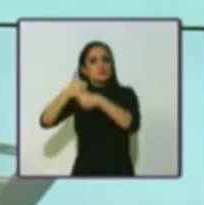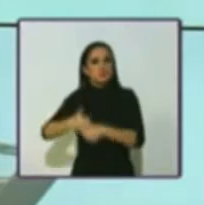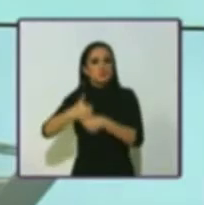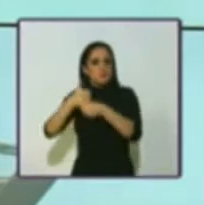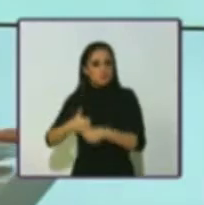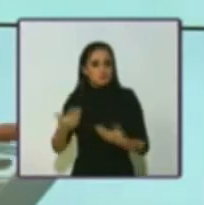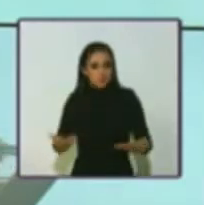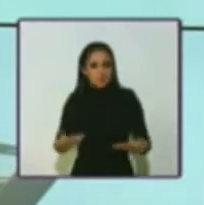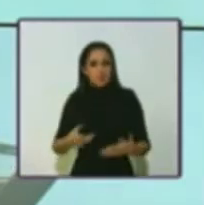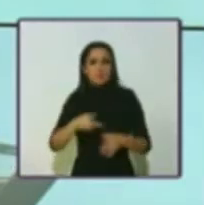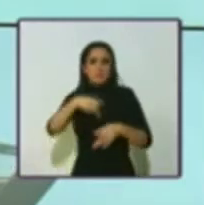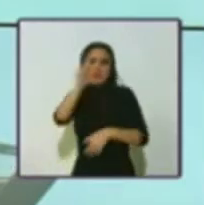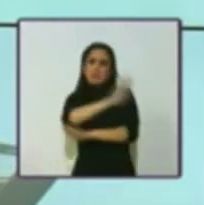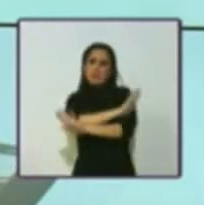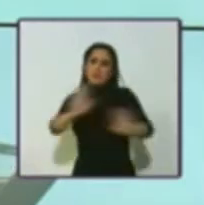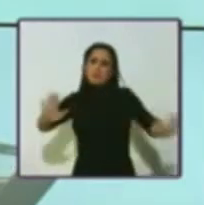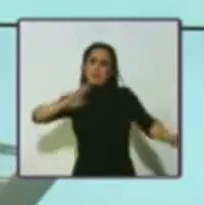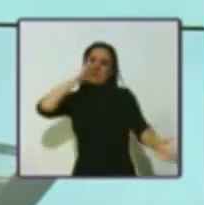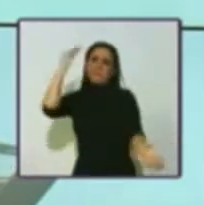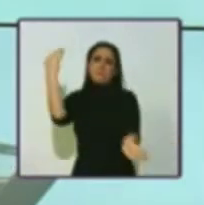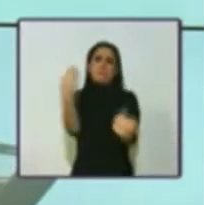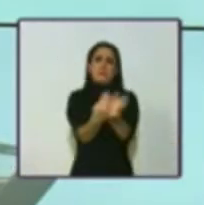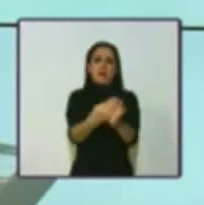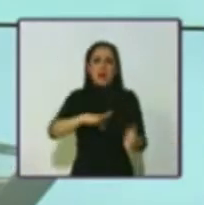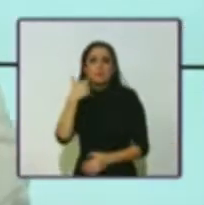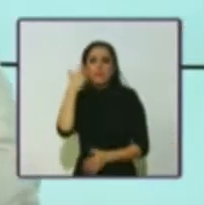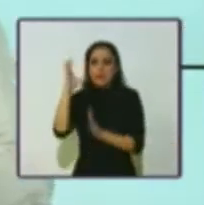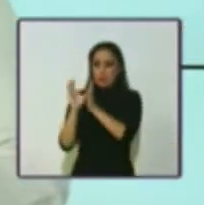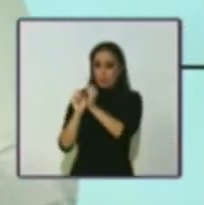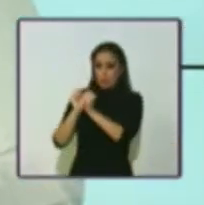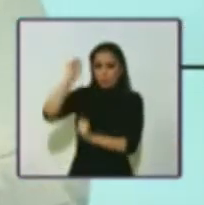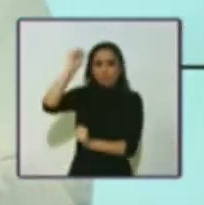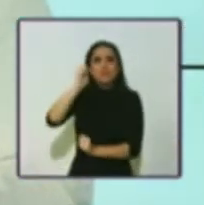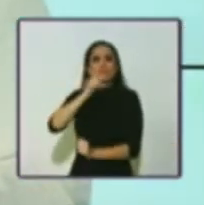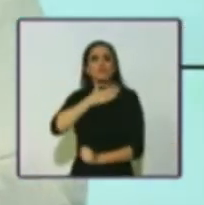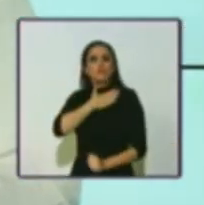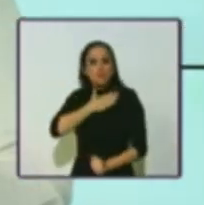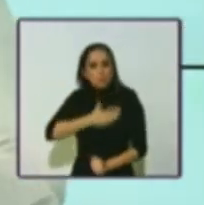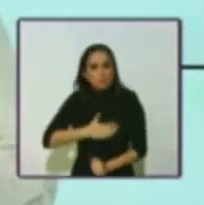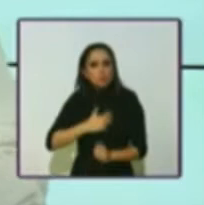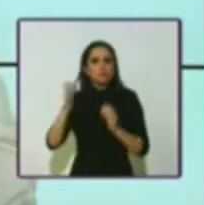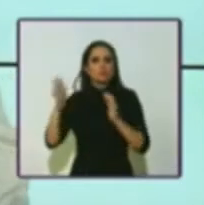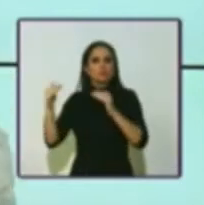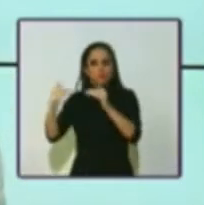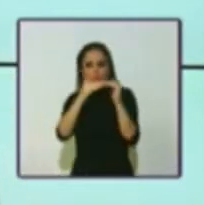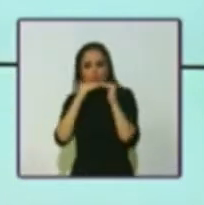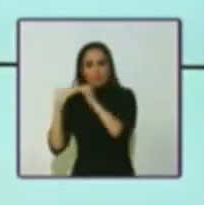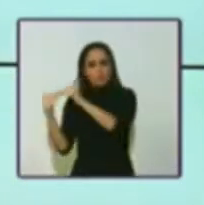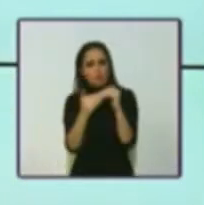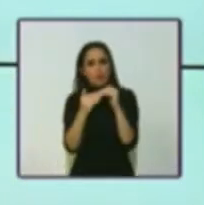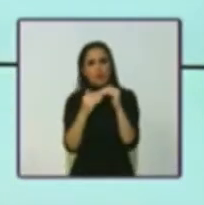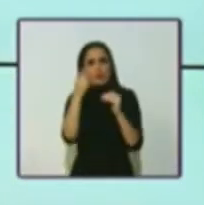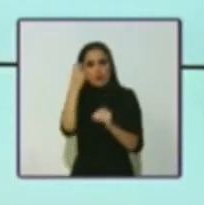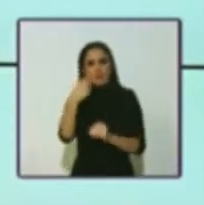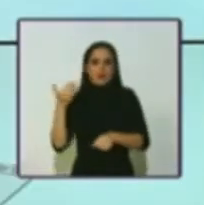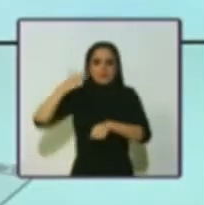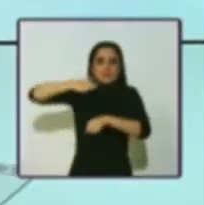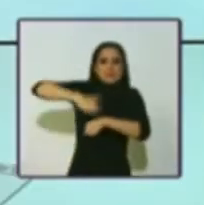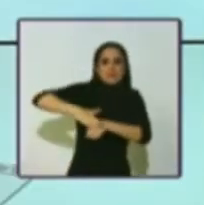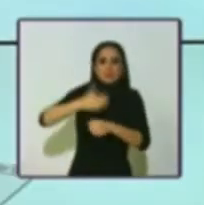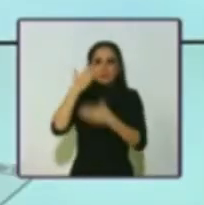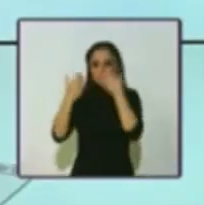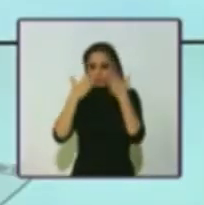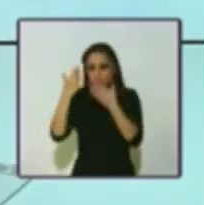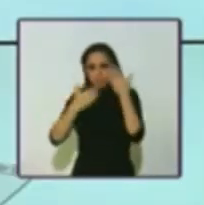creo que sus ataques fueron inocuos y que creo que sus propuestas ya estaban planteadas. Y entonces no dieron el blanco que deberían de haber